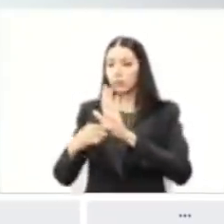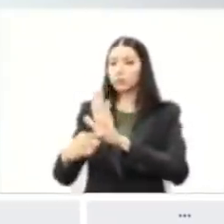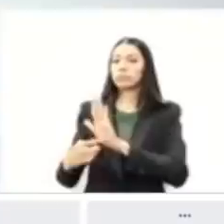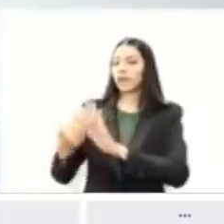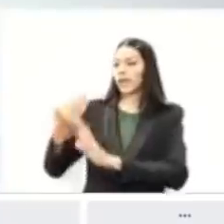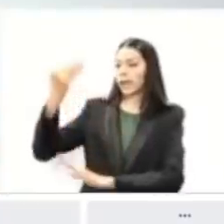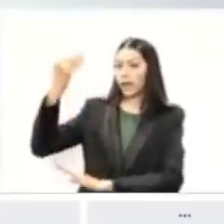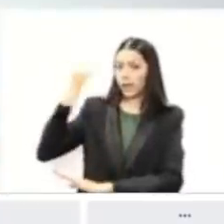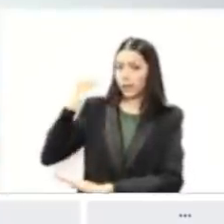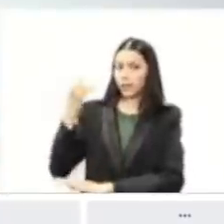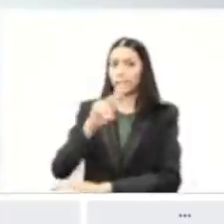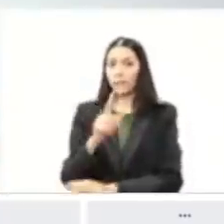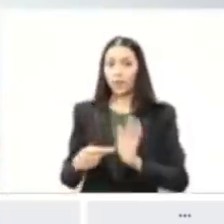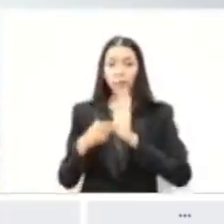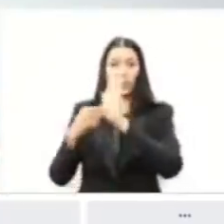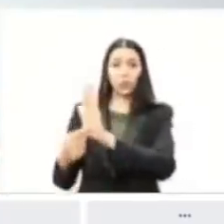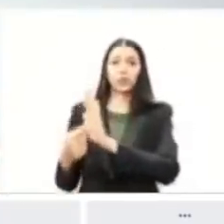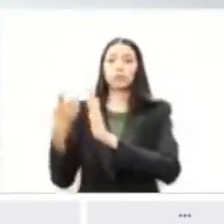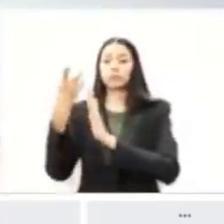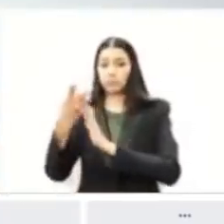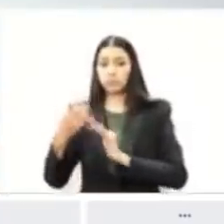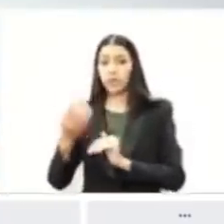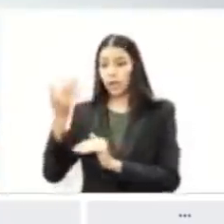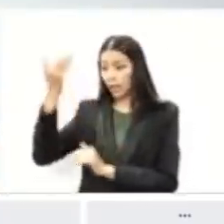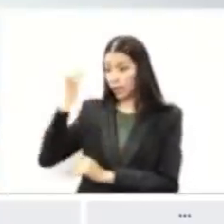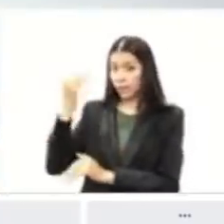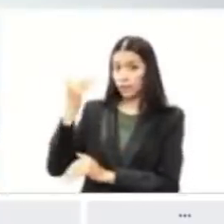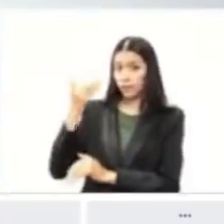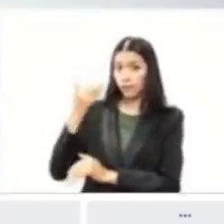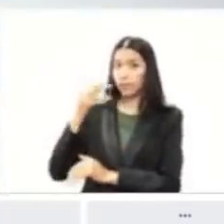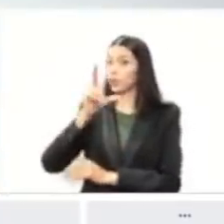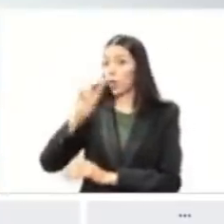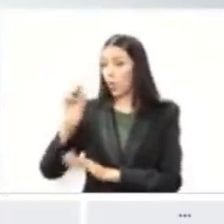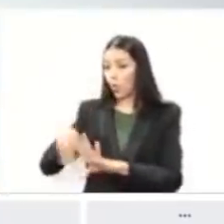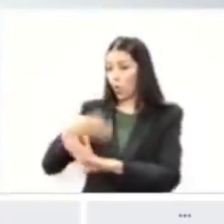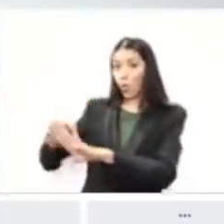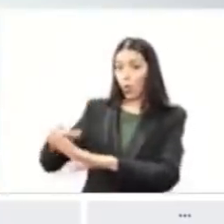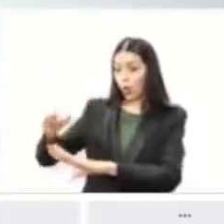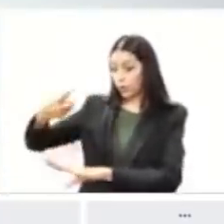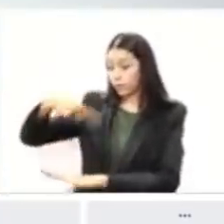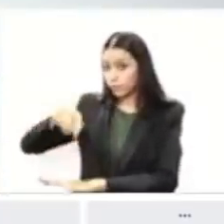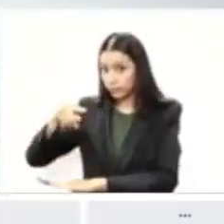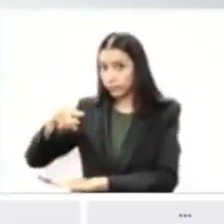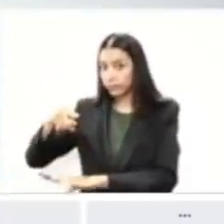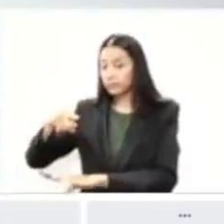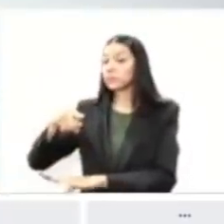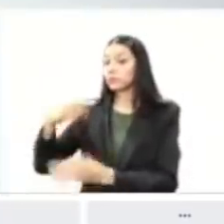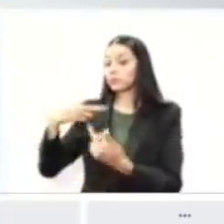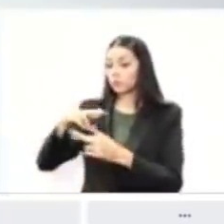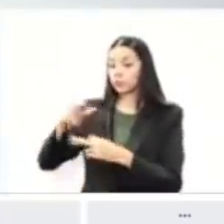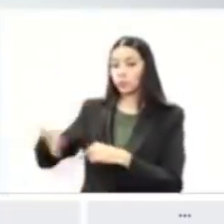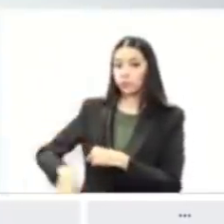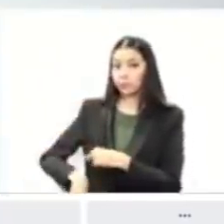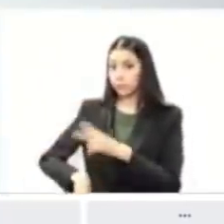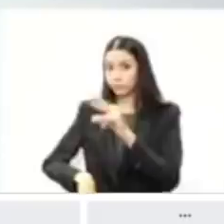anteriormente, pero las 4 que se presentaron anteriormente no son contra estos funcionarios.